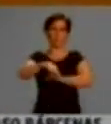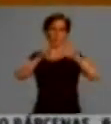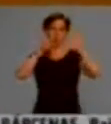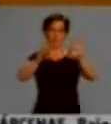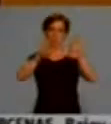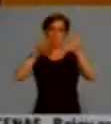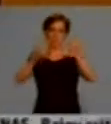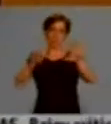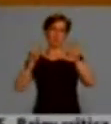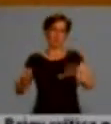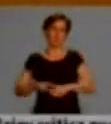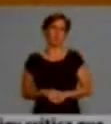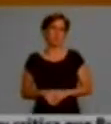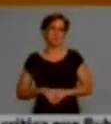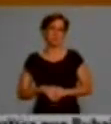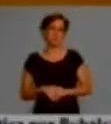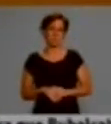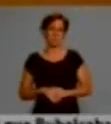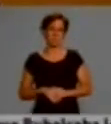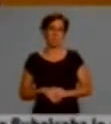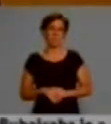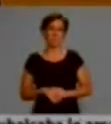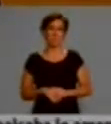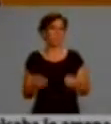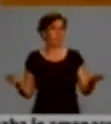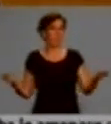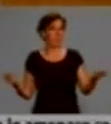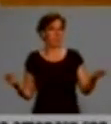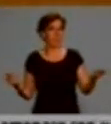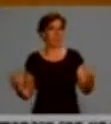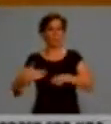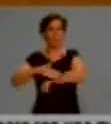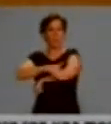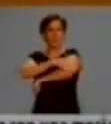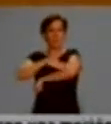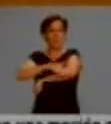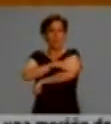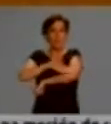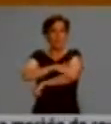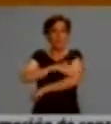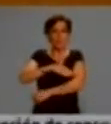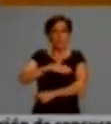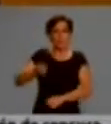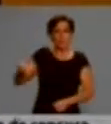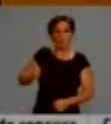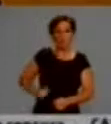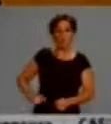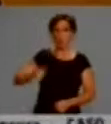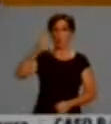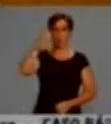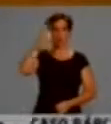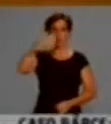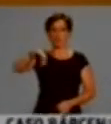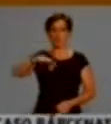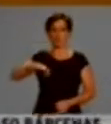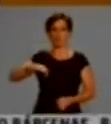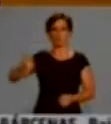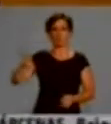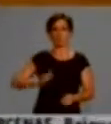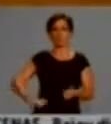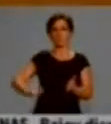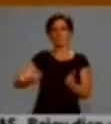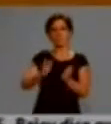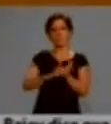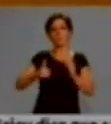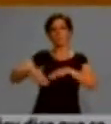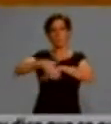1997. Y sí, es que los ministros no pueden cobrar más que el sueldo de ministro. Y resulta imposible